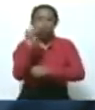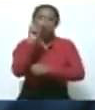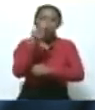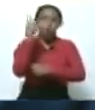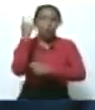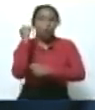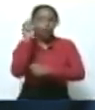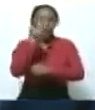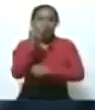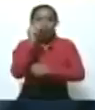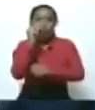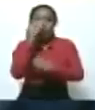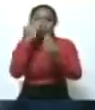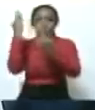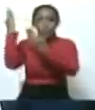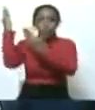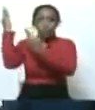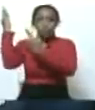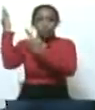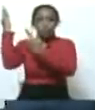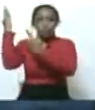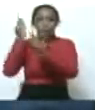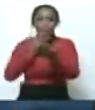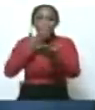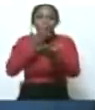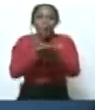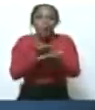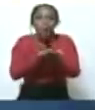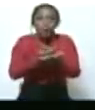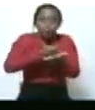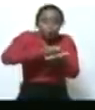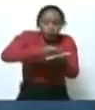hombres. Así va a ser la postulación.